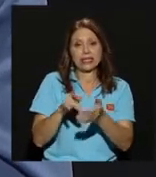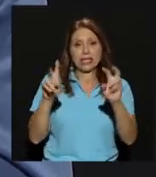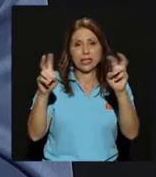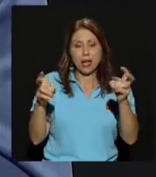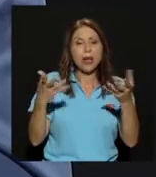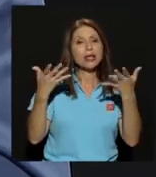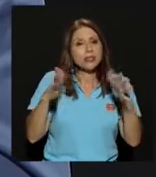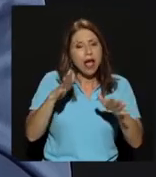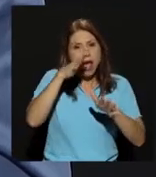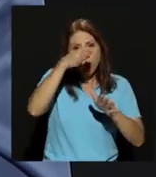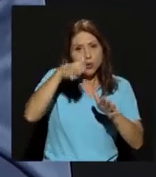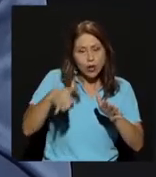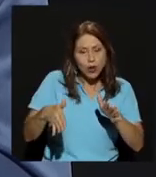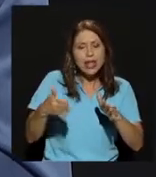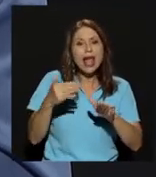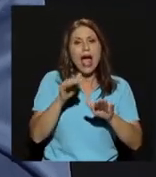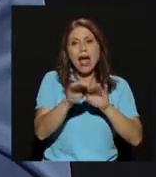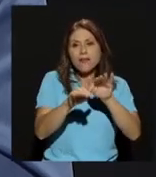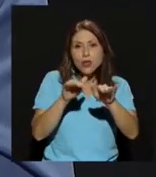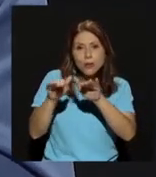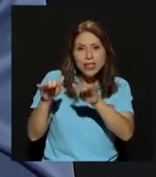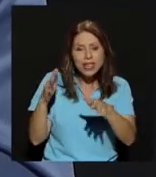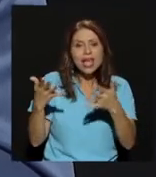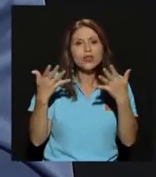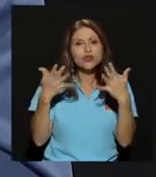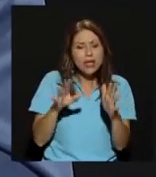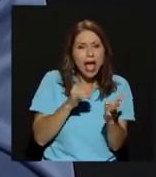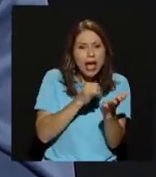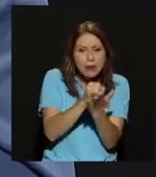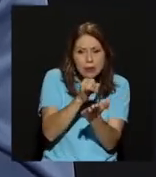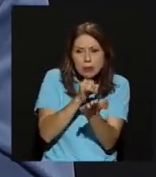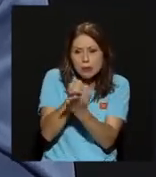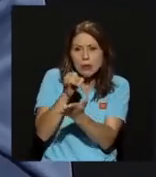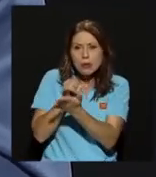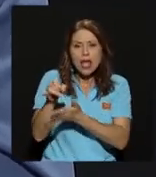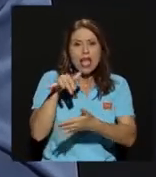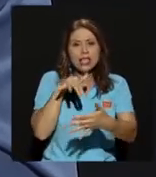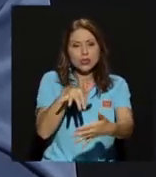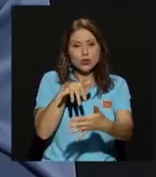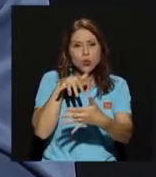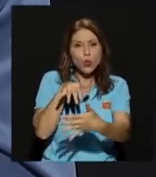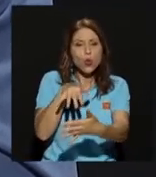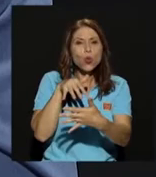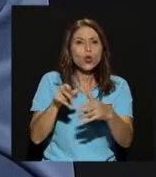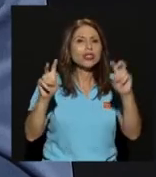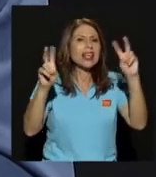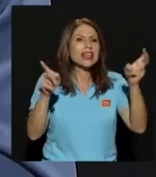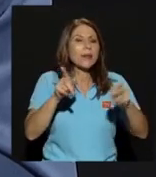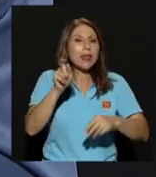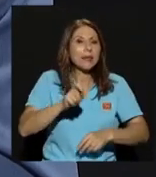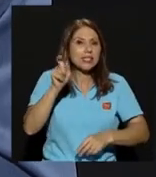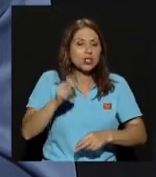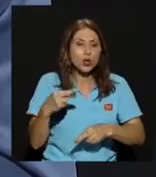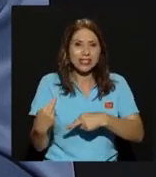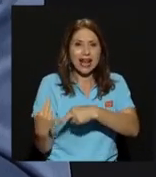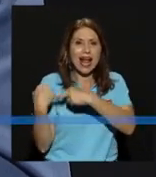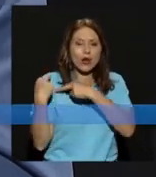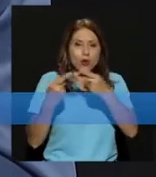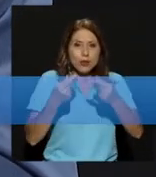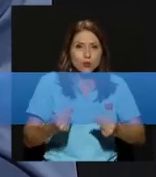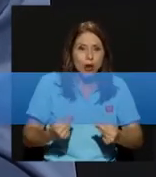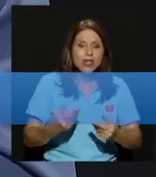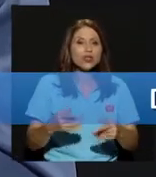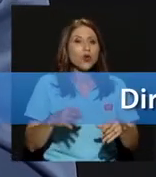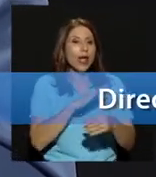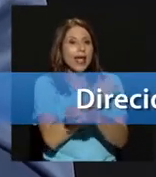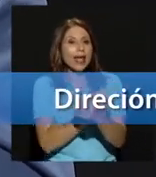contraloría ha venido advirtiendo ha hecho algunos estudios en el tema de pensiones a cargo el presupuesto en el poder